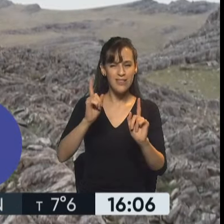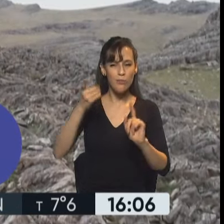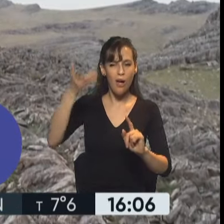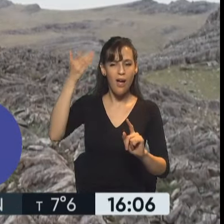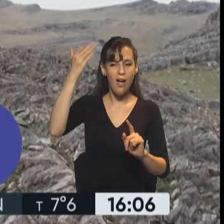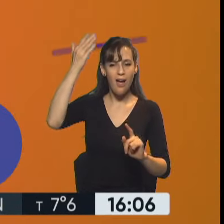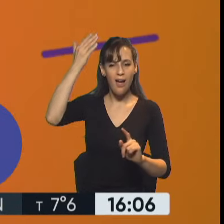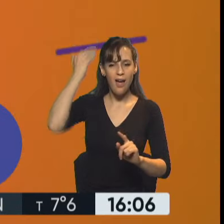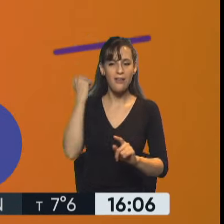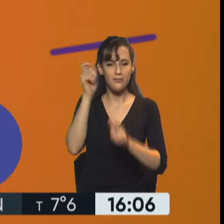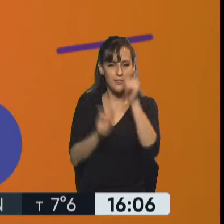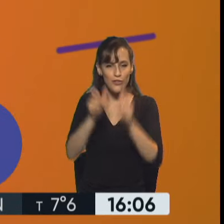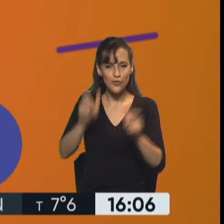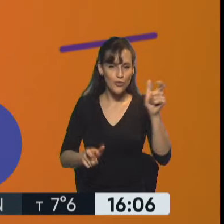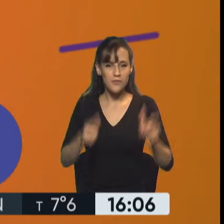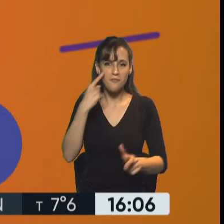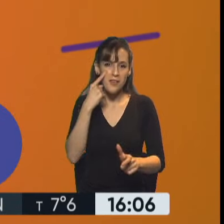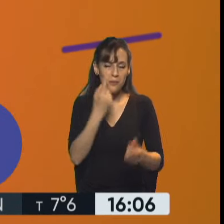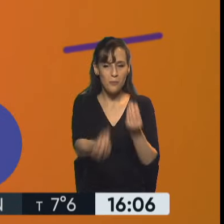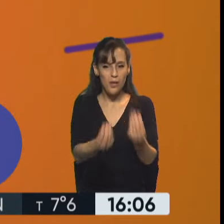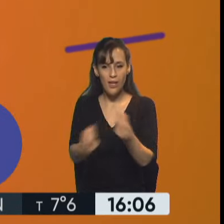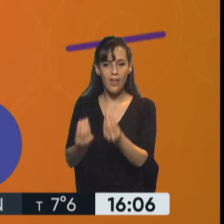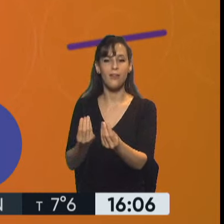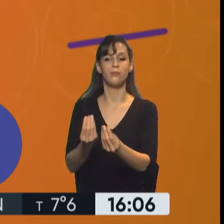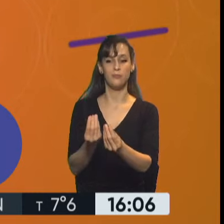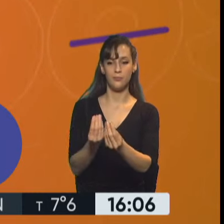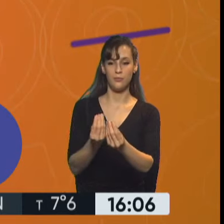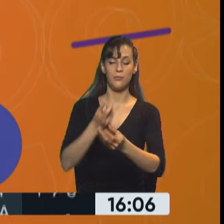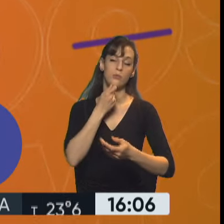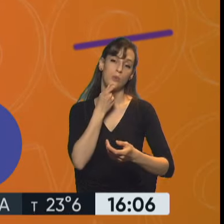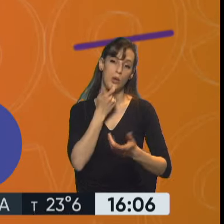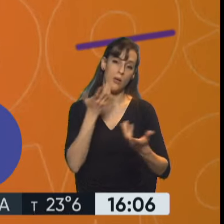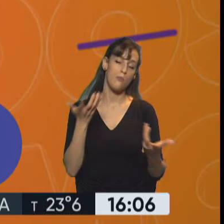determinado tipo de actos o de, por ejemplo, de